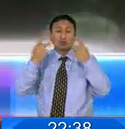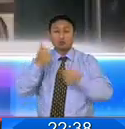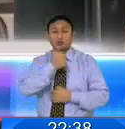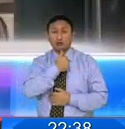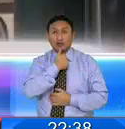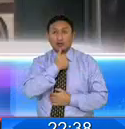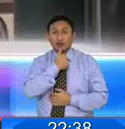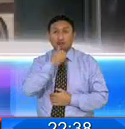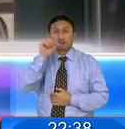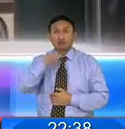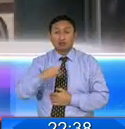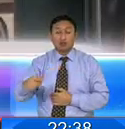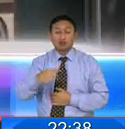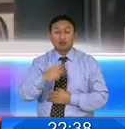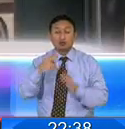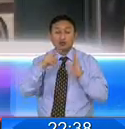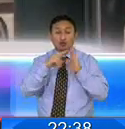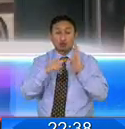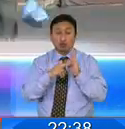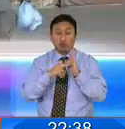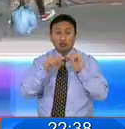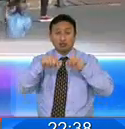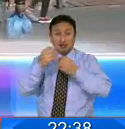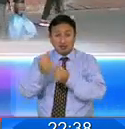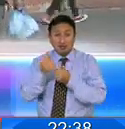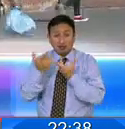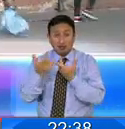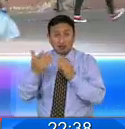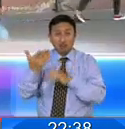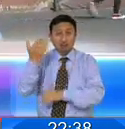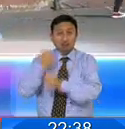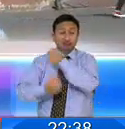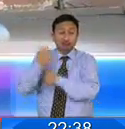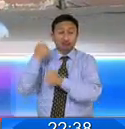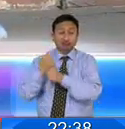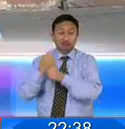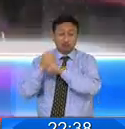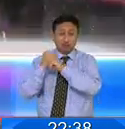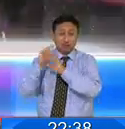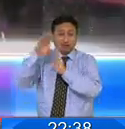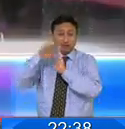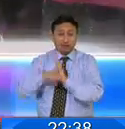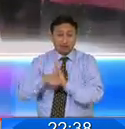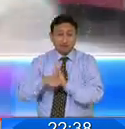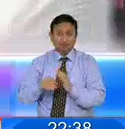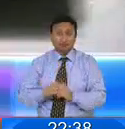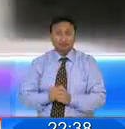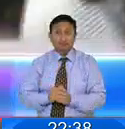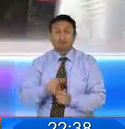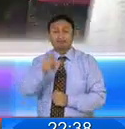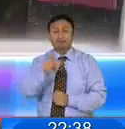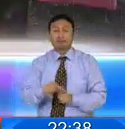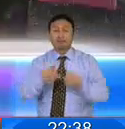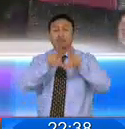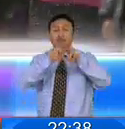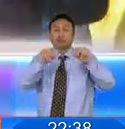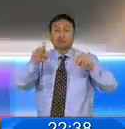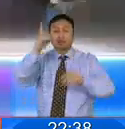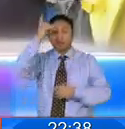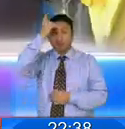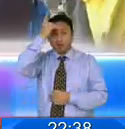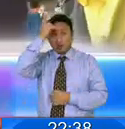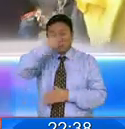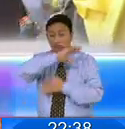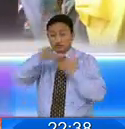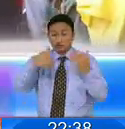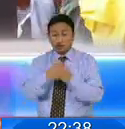privadas eliminarán de sus registros la información histórica de obligaciones de las personas naturales deudoras cuya deuda